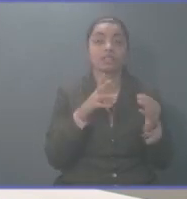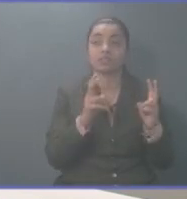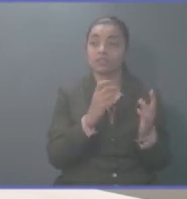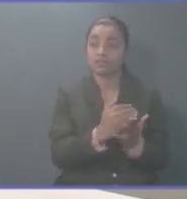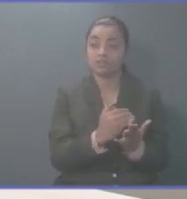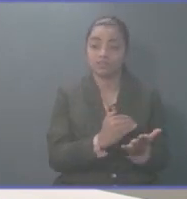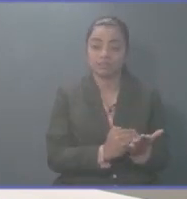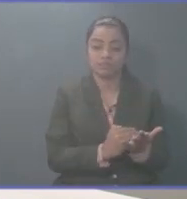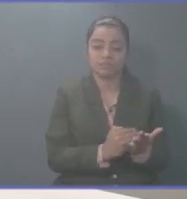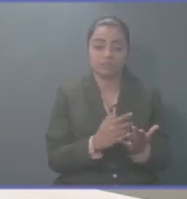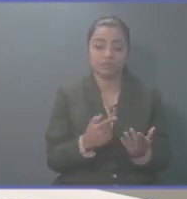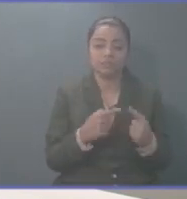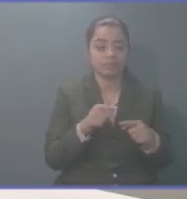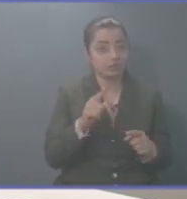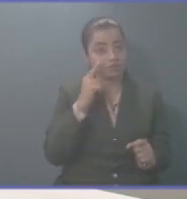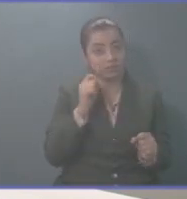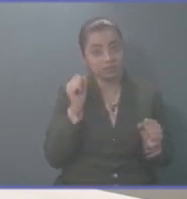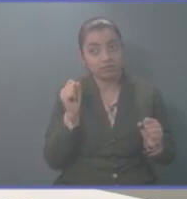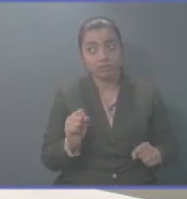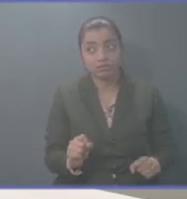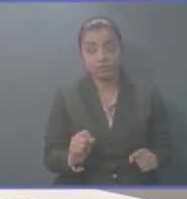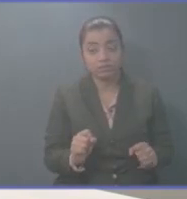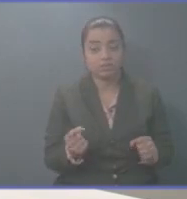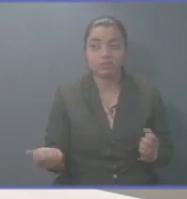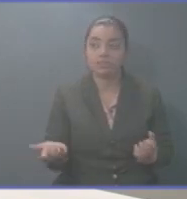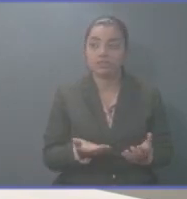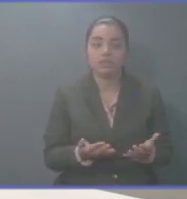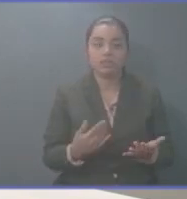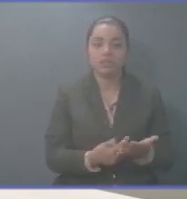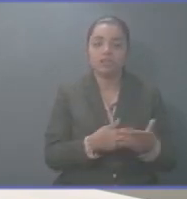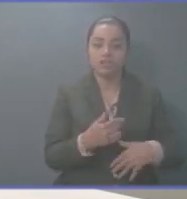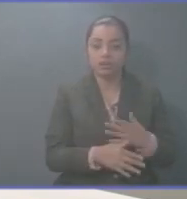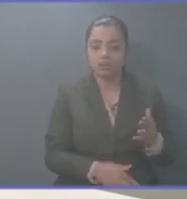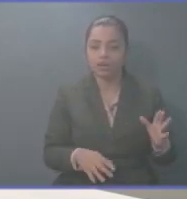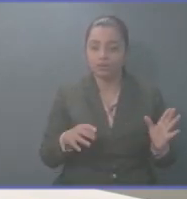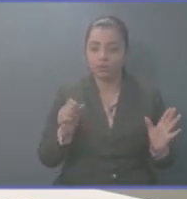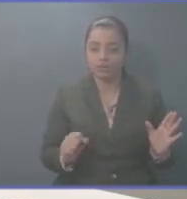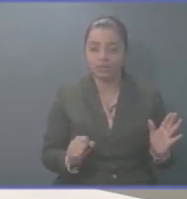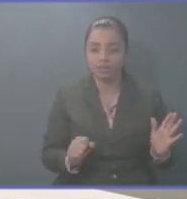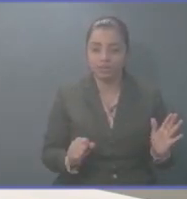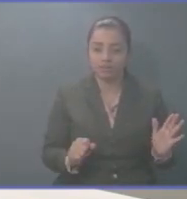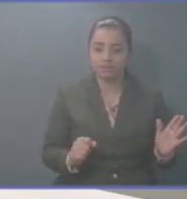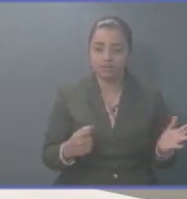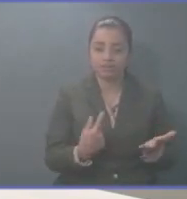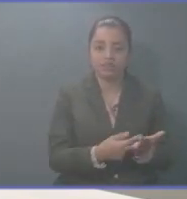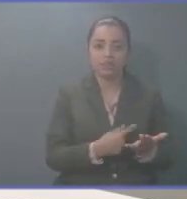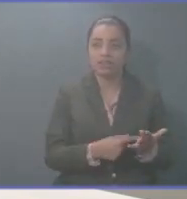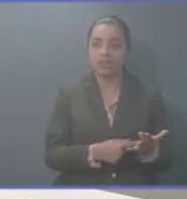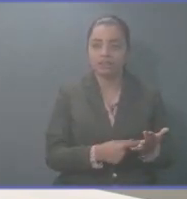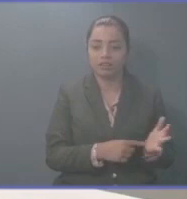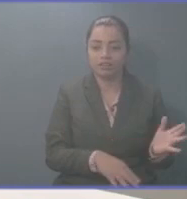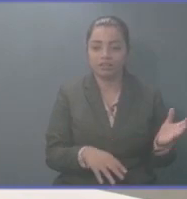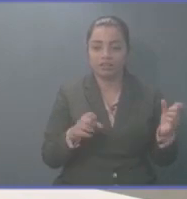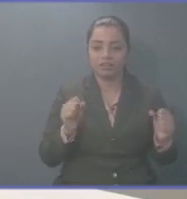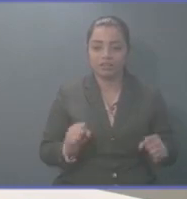clase política. De por sí, y hay que reconocerlo, los partidos políticos no son bien vistos por la